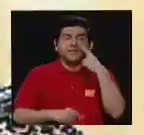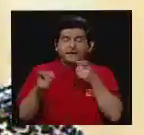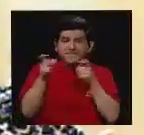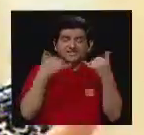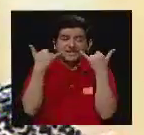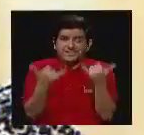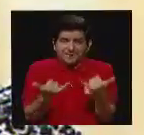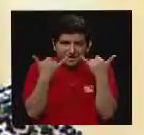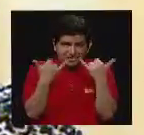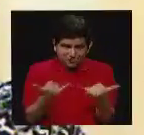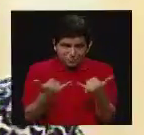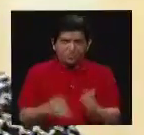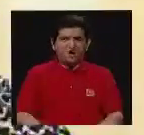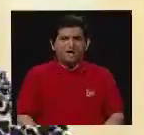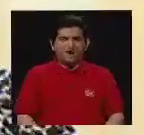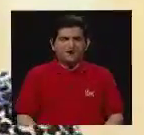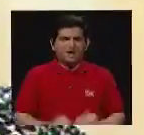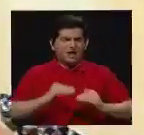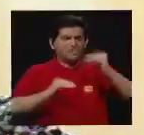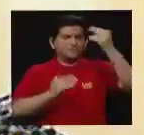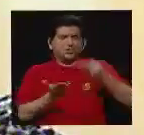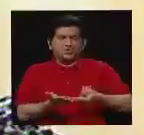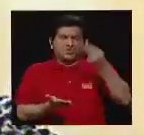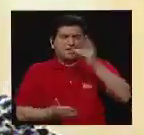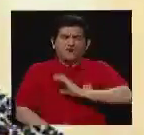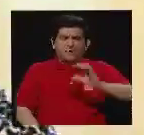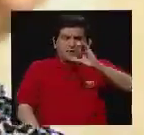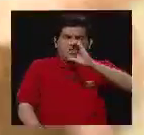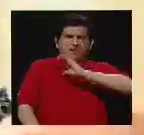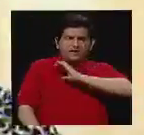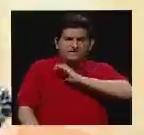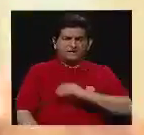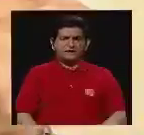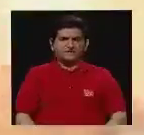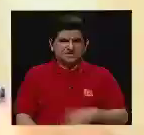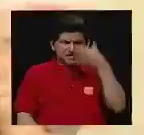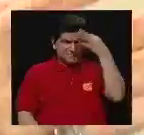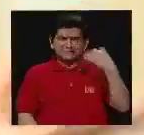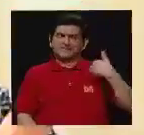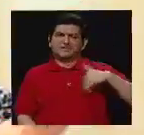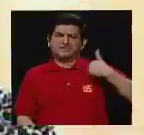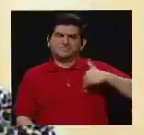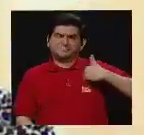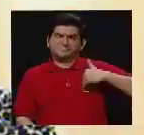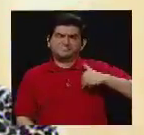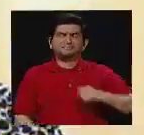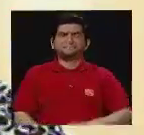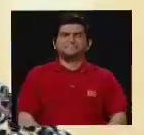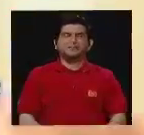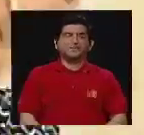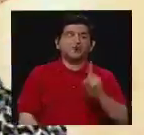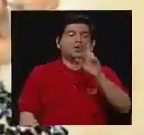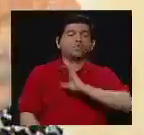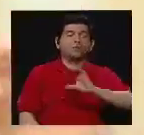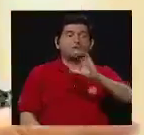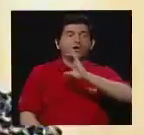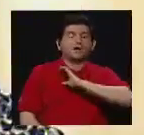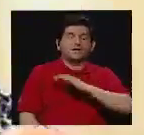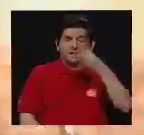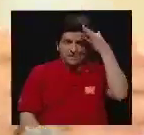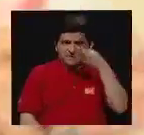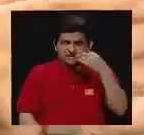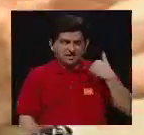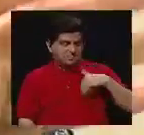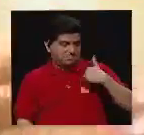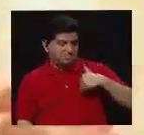patriarcal a la que pertenecemos ha sobrevalorado aquellas características que se estiman masculinas. Y una